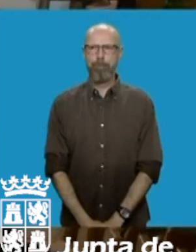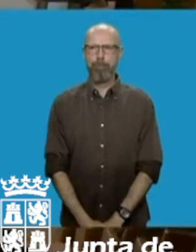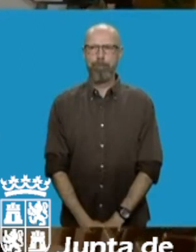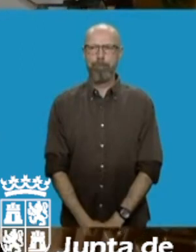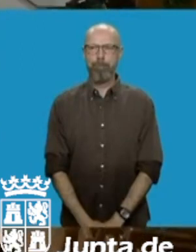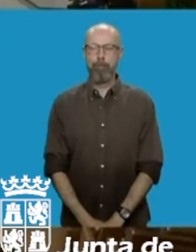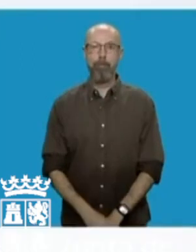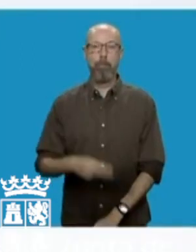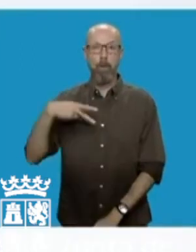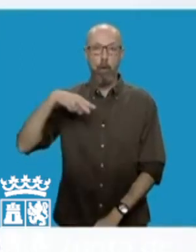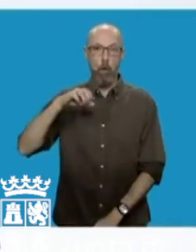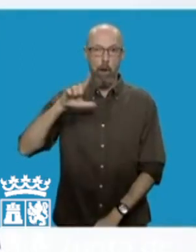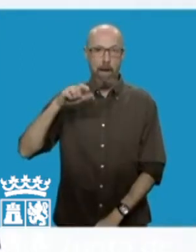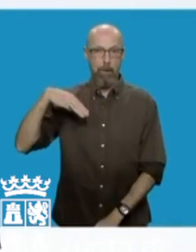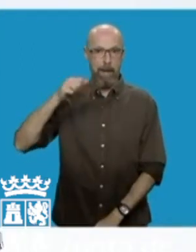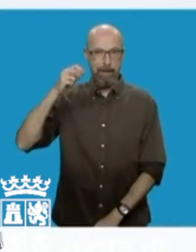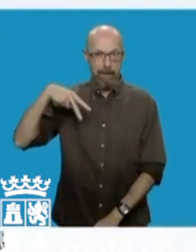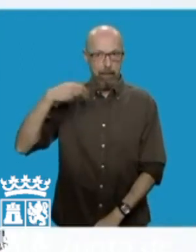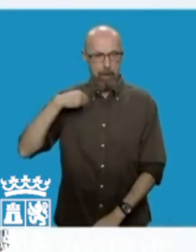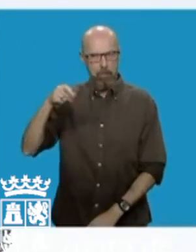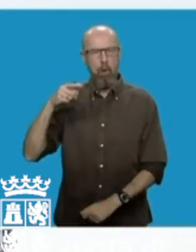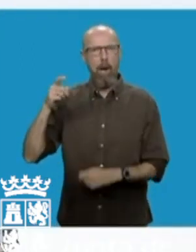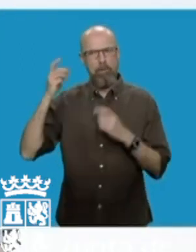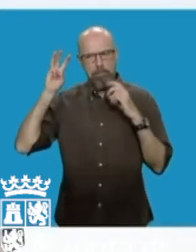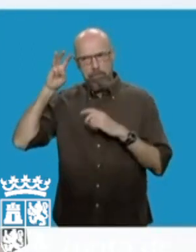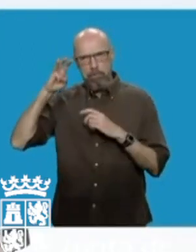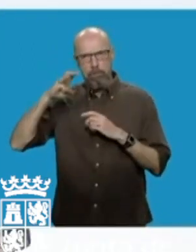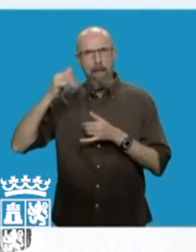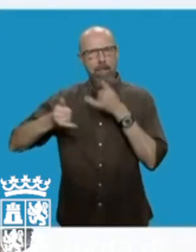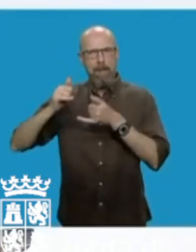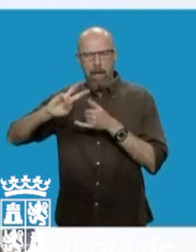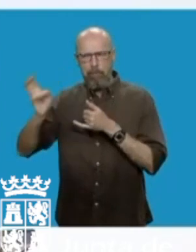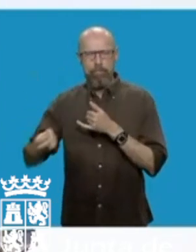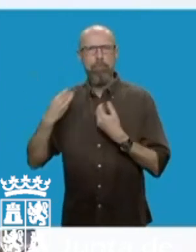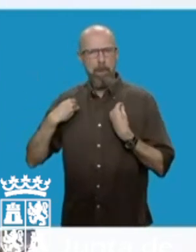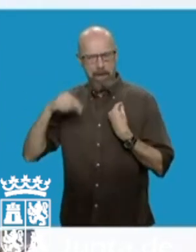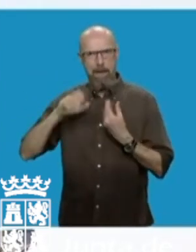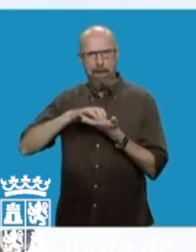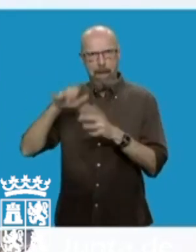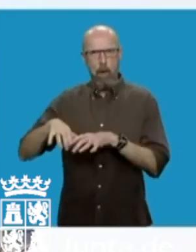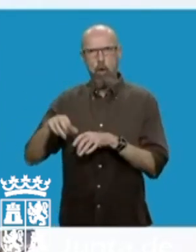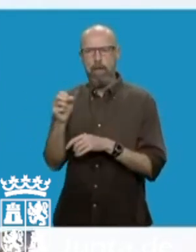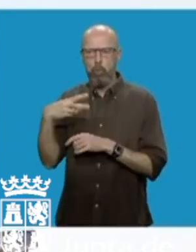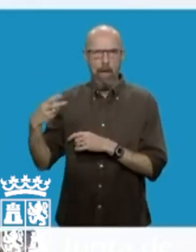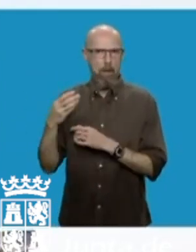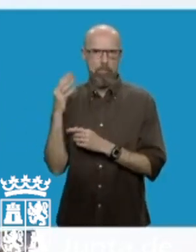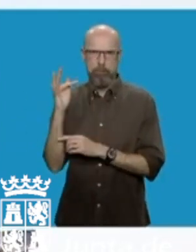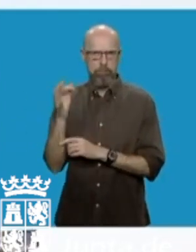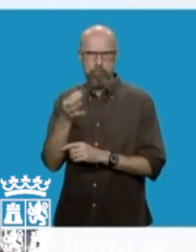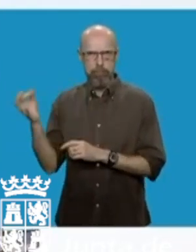Noel Martín Infante es entrenador de numerosos ciclistas de Castilla y León que han obtenido grandes resultados, como en el caso del